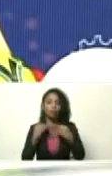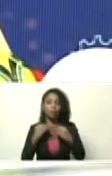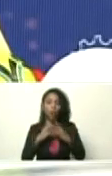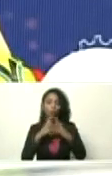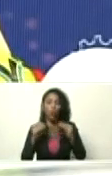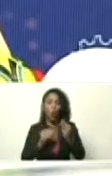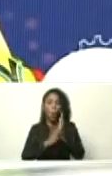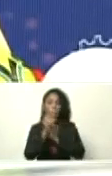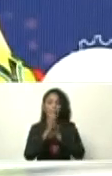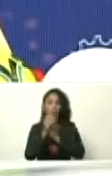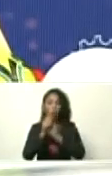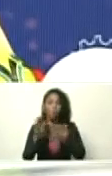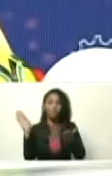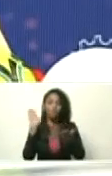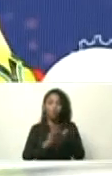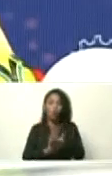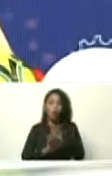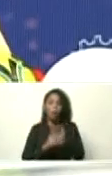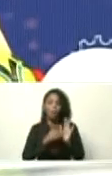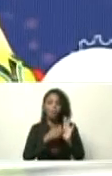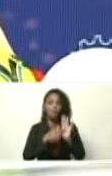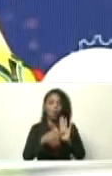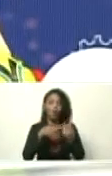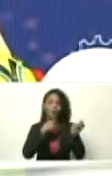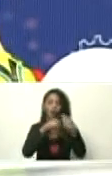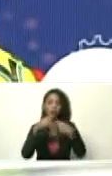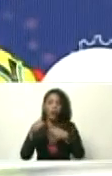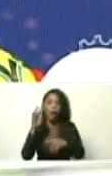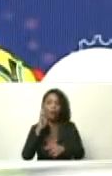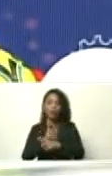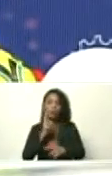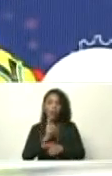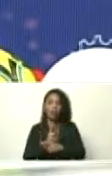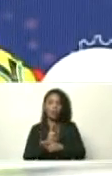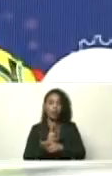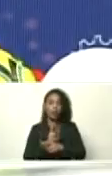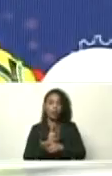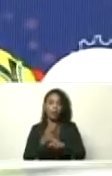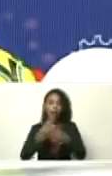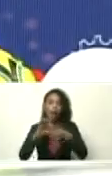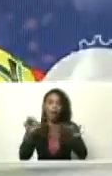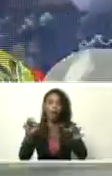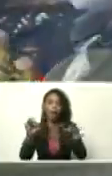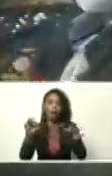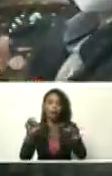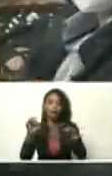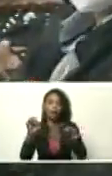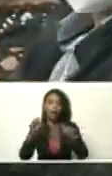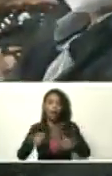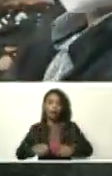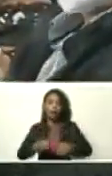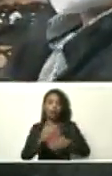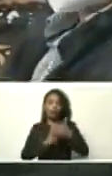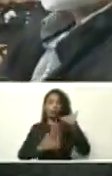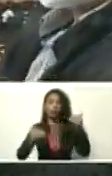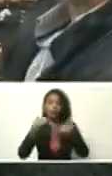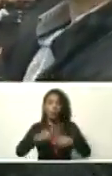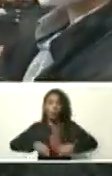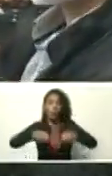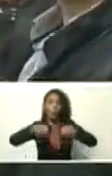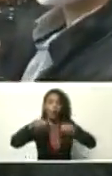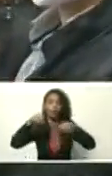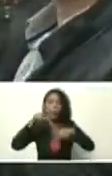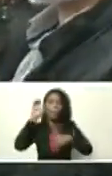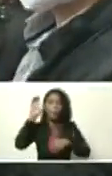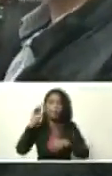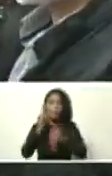los emprendedores pongan sus productos y los vendan en la red y las cadenas de supermercados del país. Estamos esperando